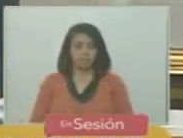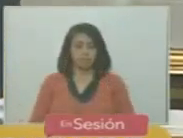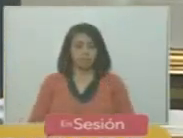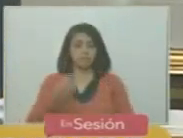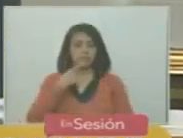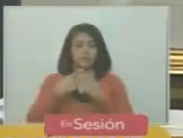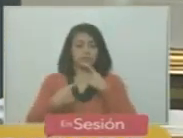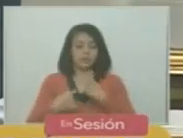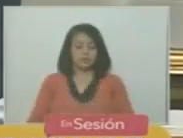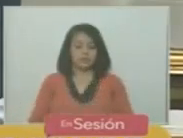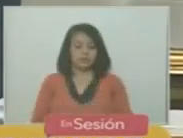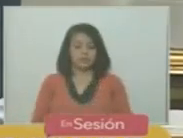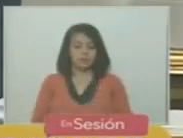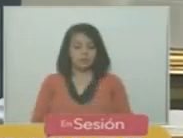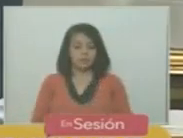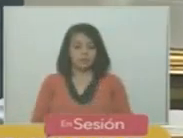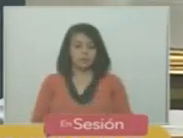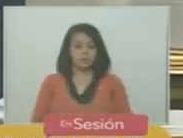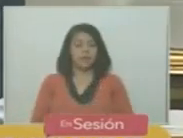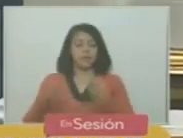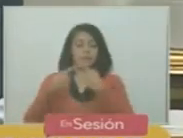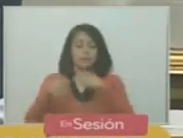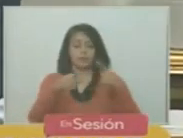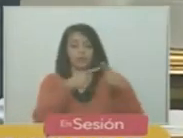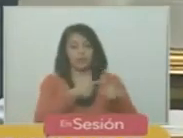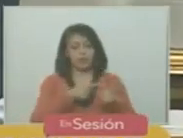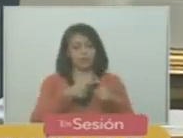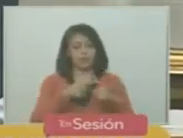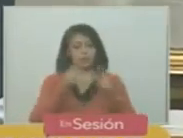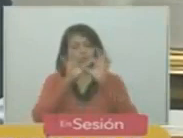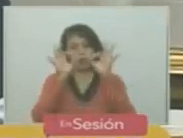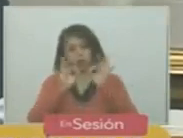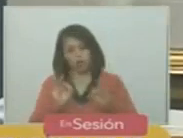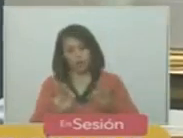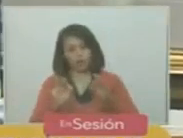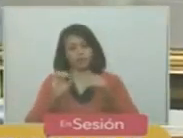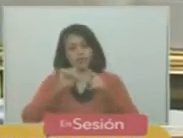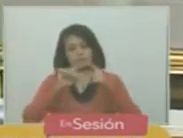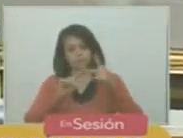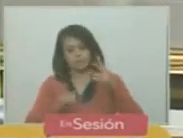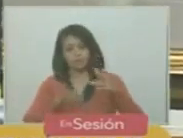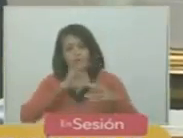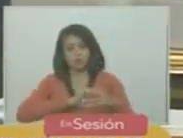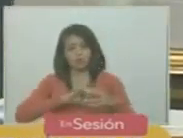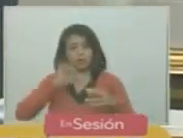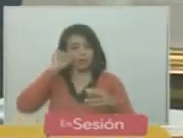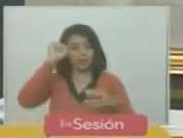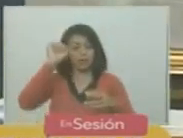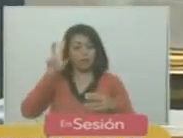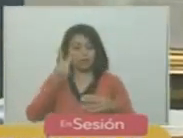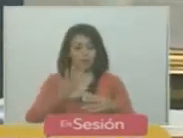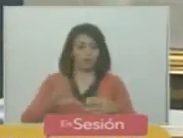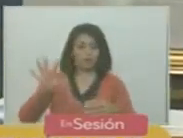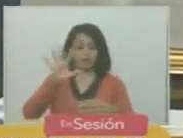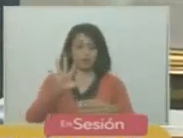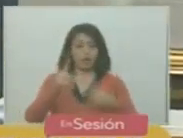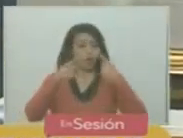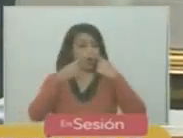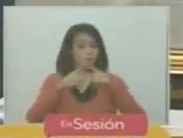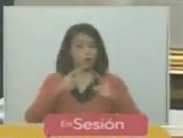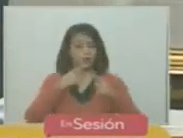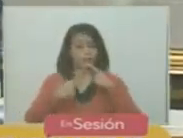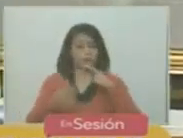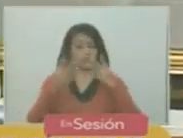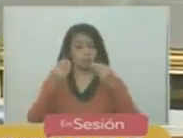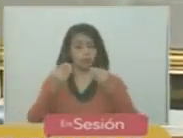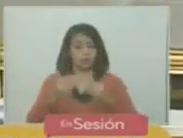insistía en las distintas aristas, facetas del socialismo venezolano. Y otra cosa que decía